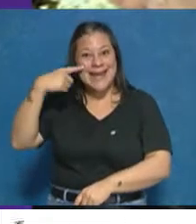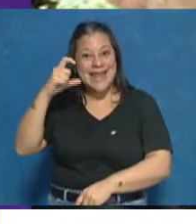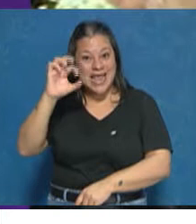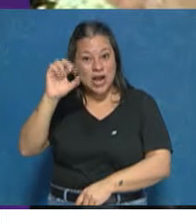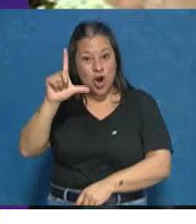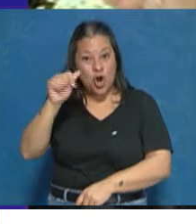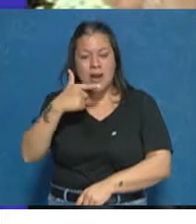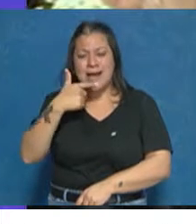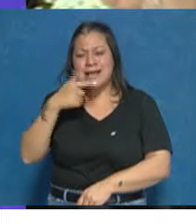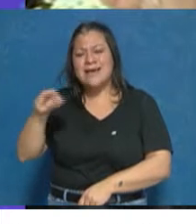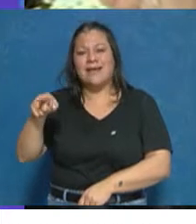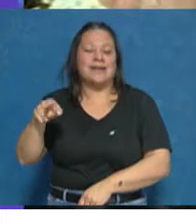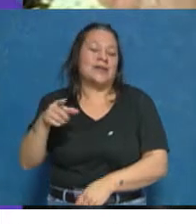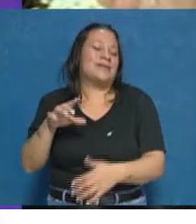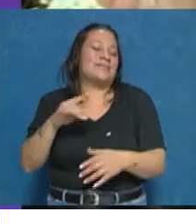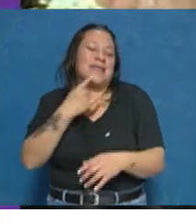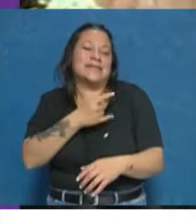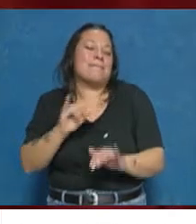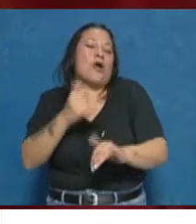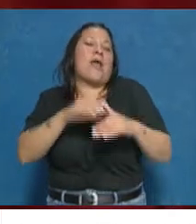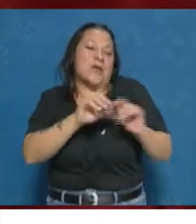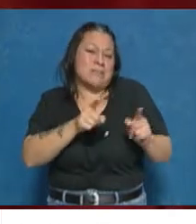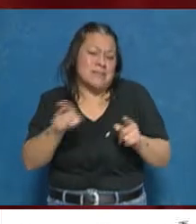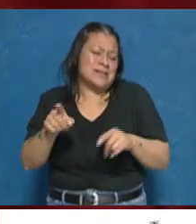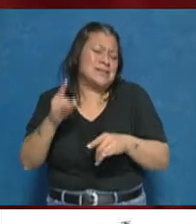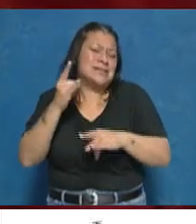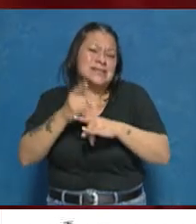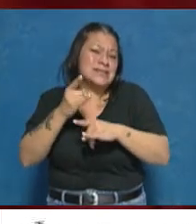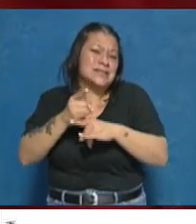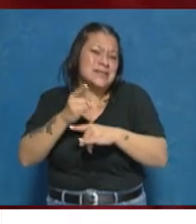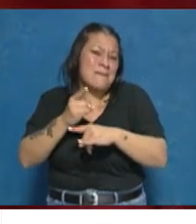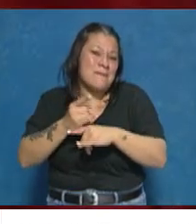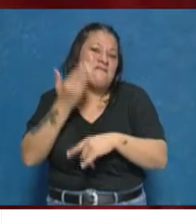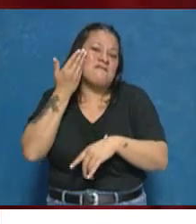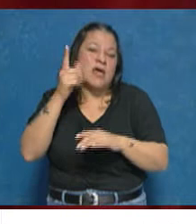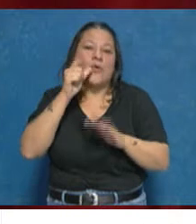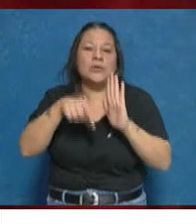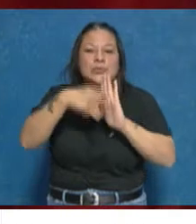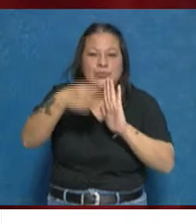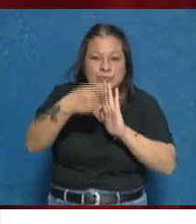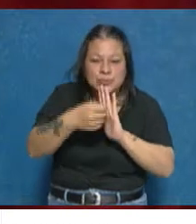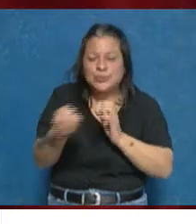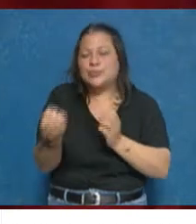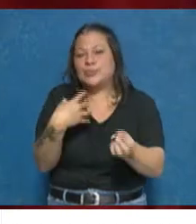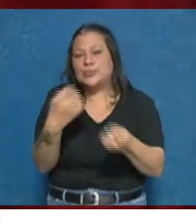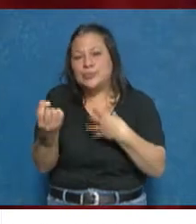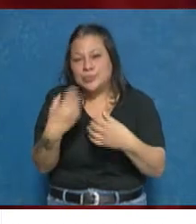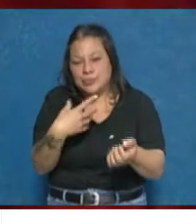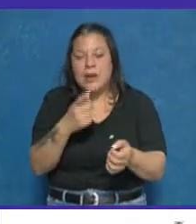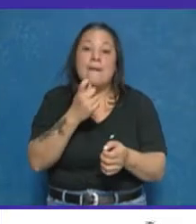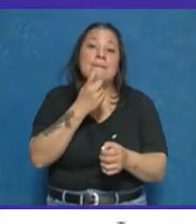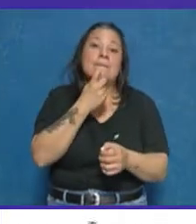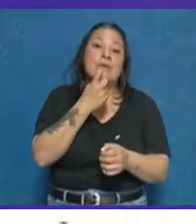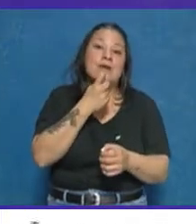de Juliana y dice ser el mejor amigo también, se encarga de transmitir los partes por las redes sociales, como por